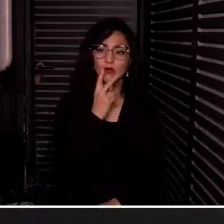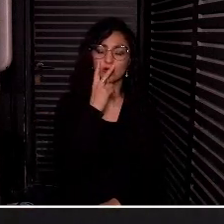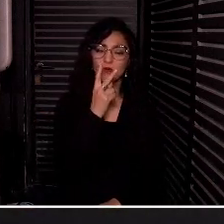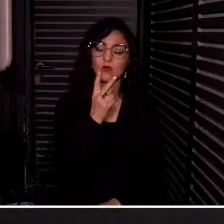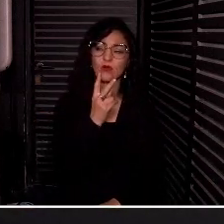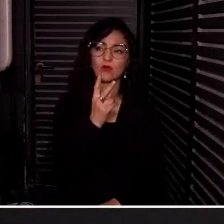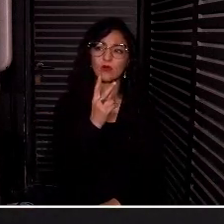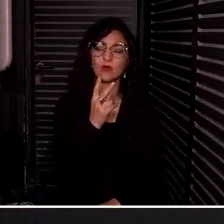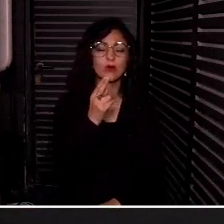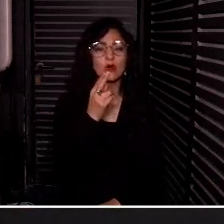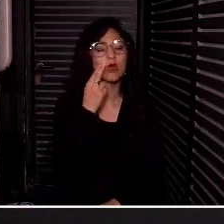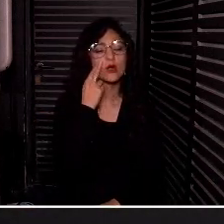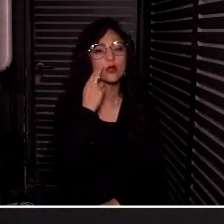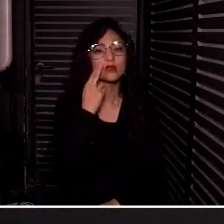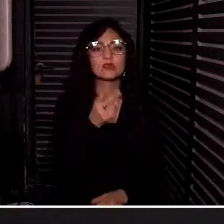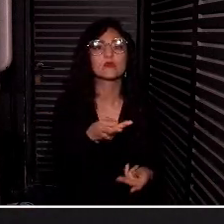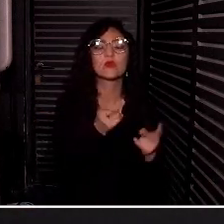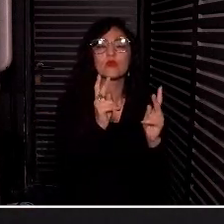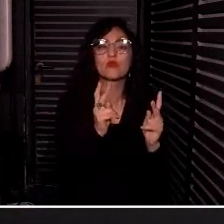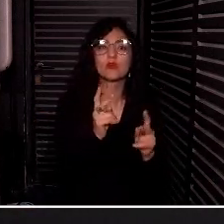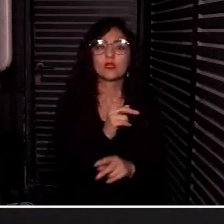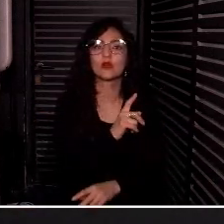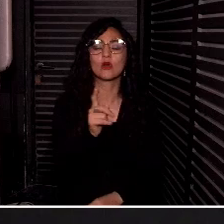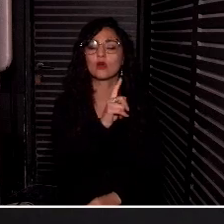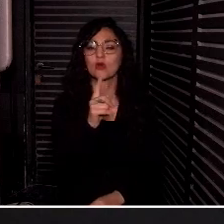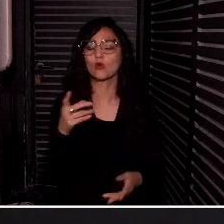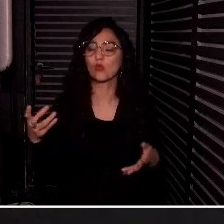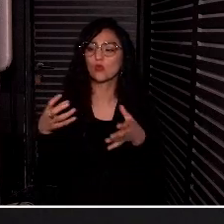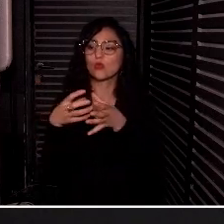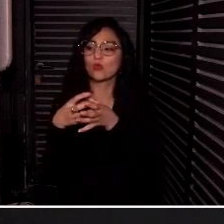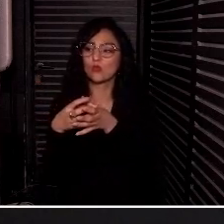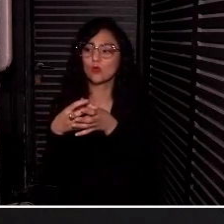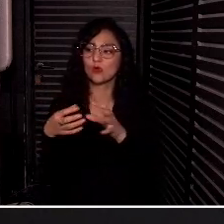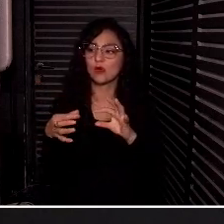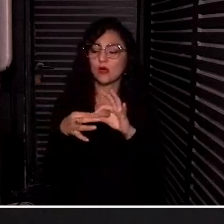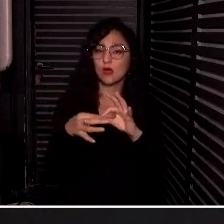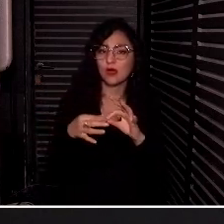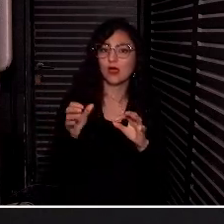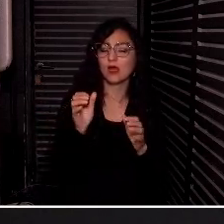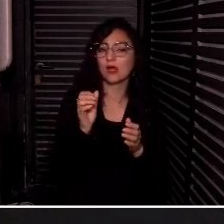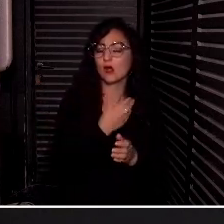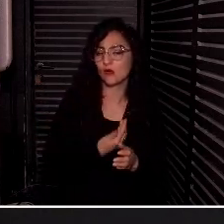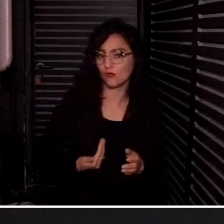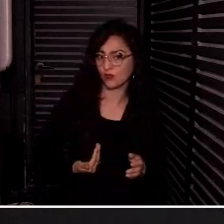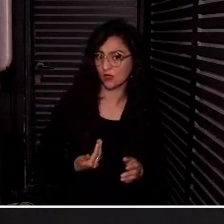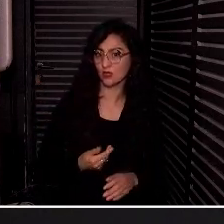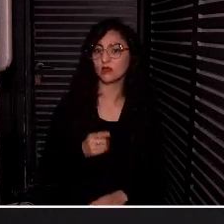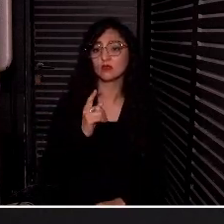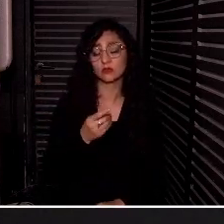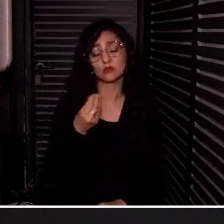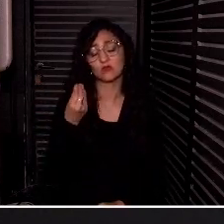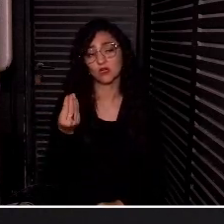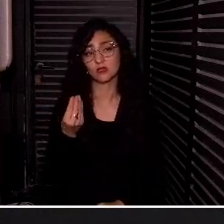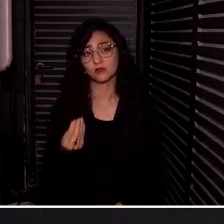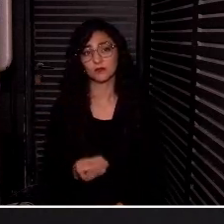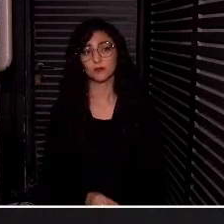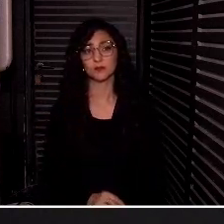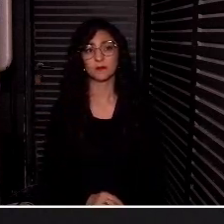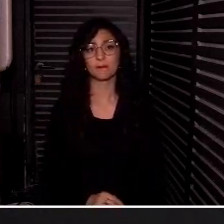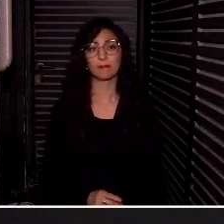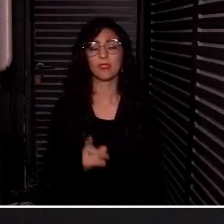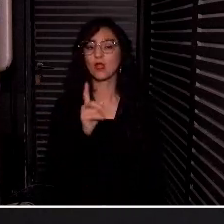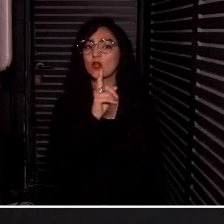público tampoco nos reconocen con ninguna asociación al gobierno de turno y lo que también es muy sano O sea no no no están